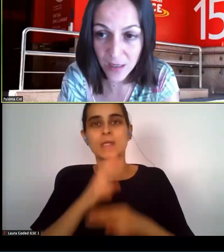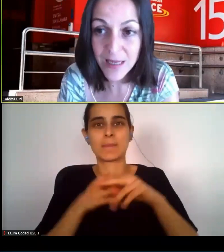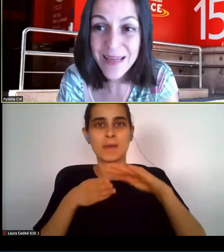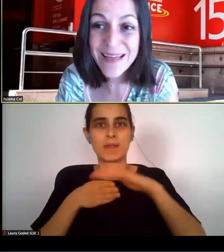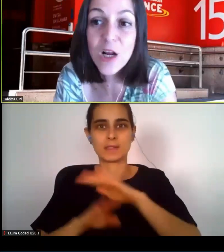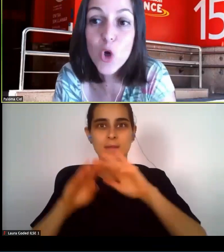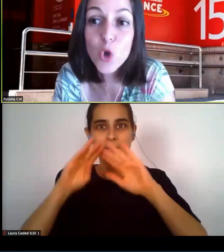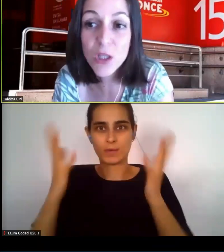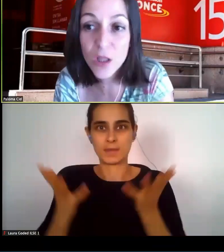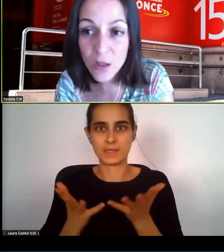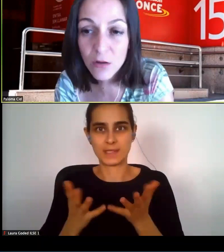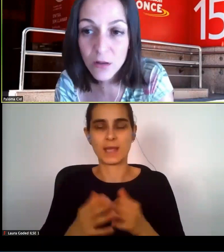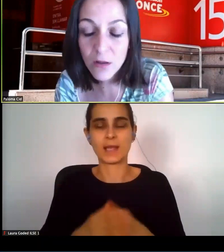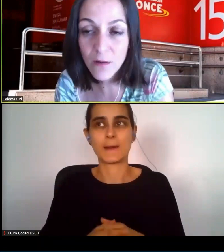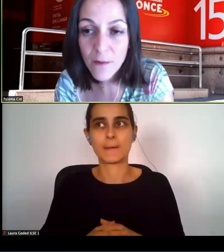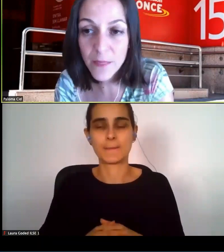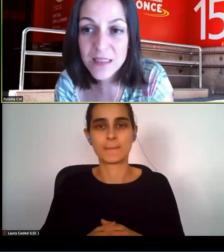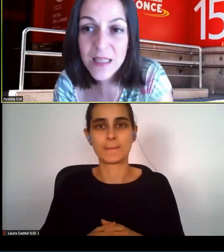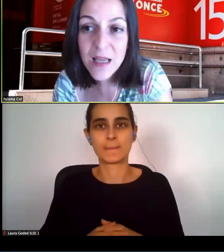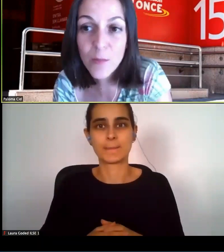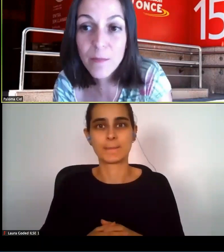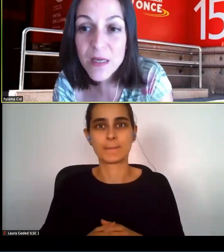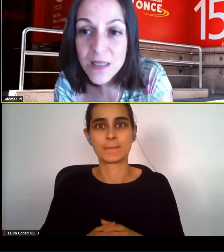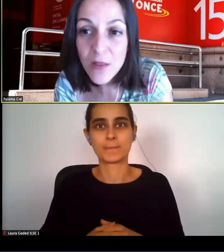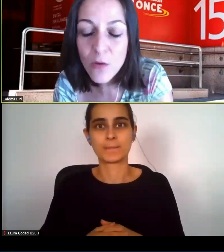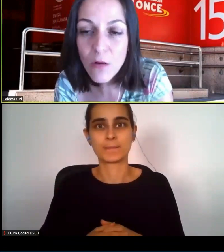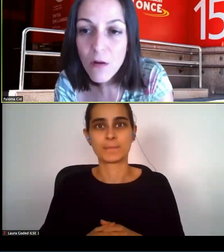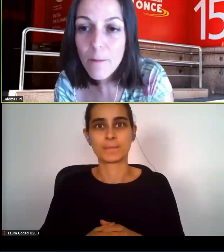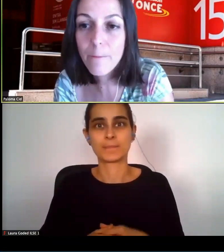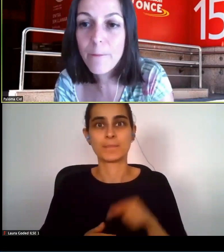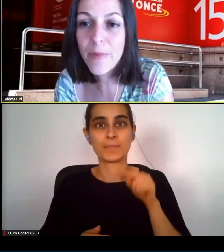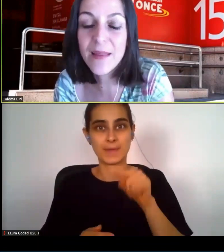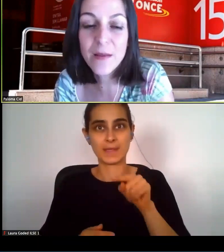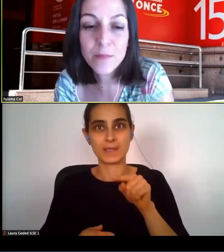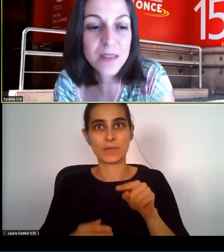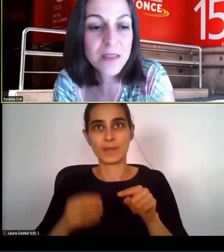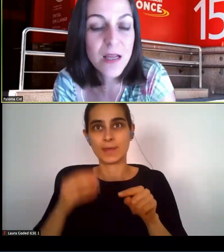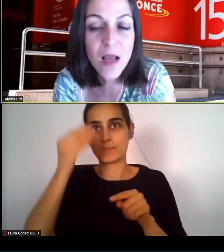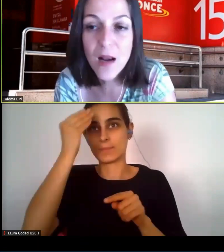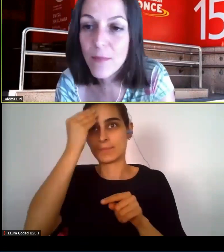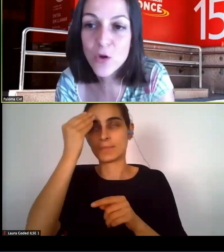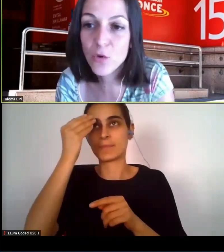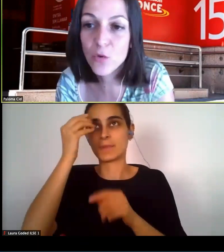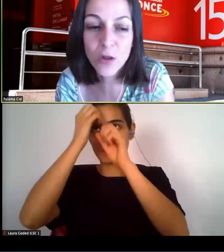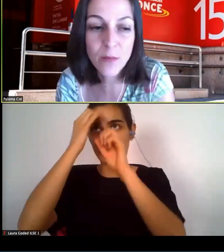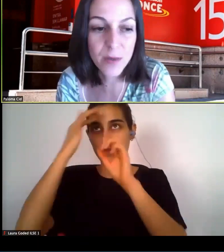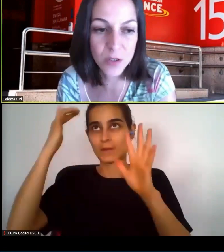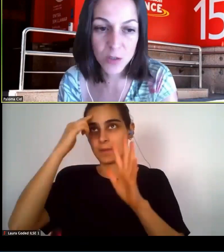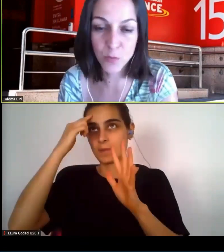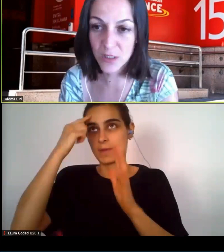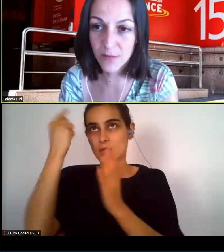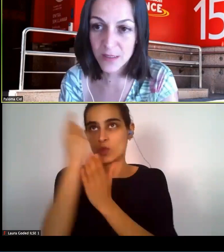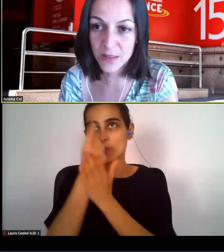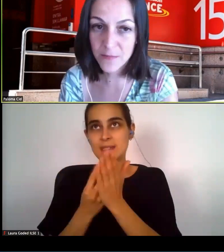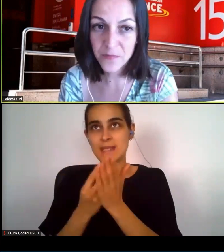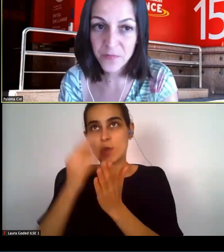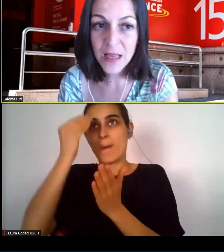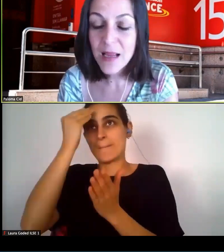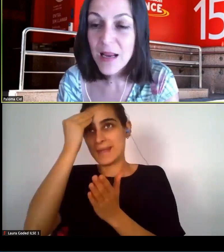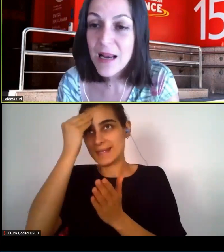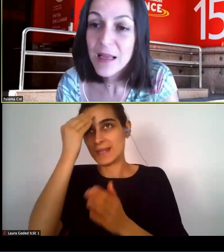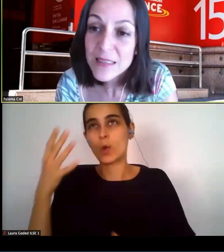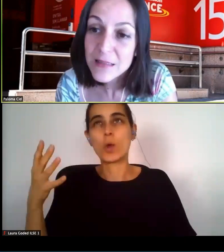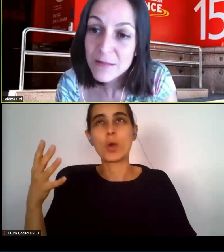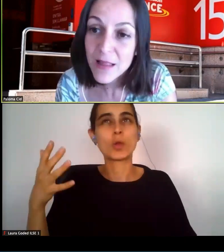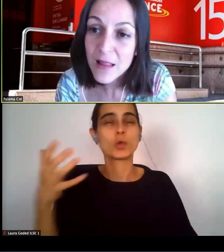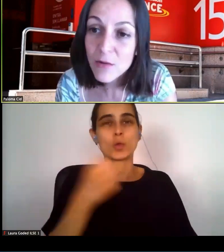universal. Esa condición de estar pensado para adaptarse al mayor número de personas posibles.